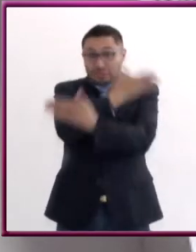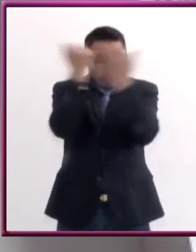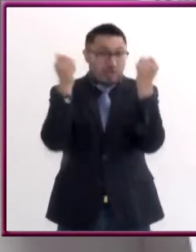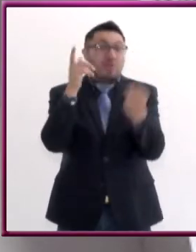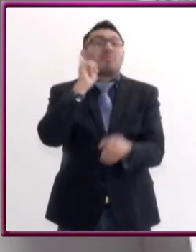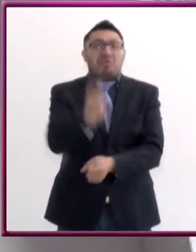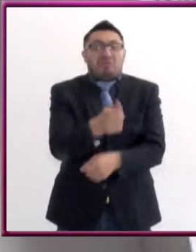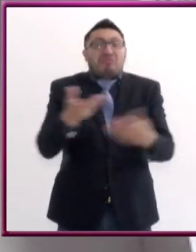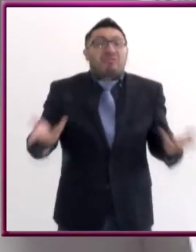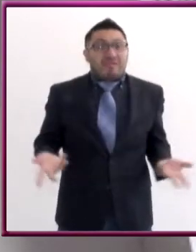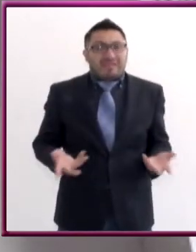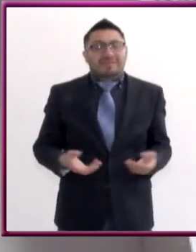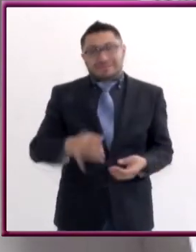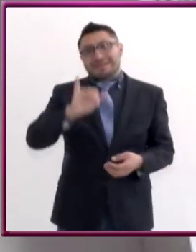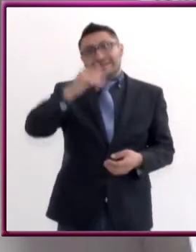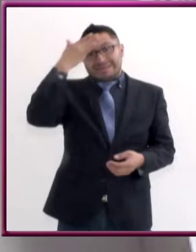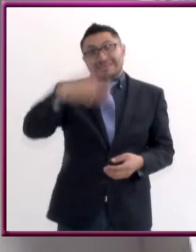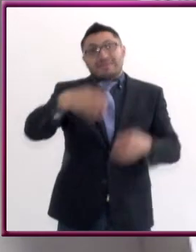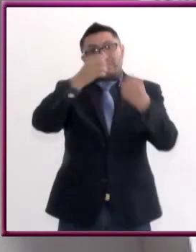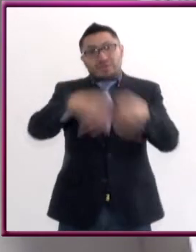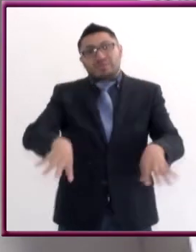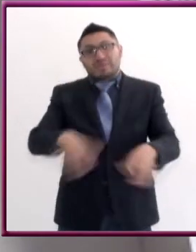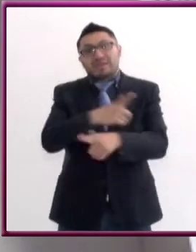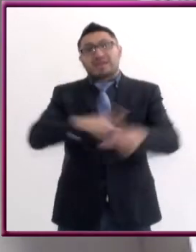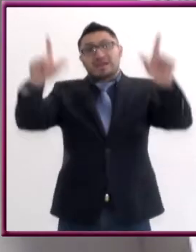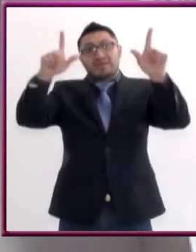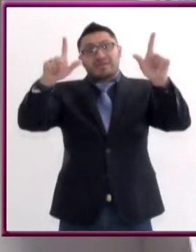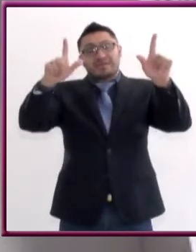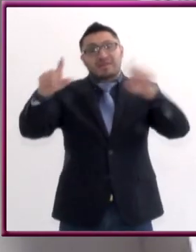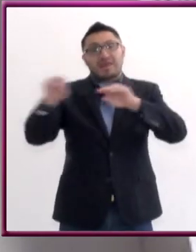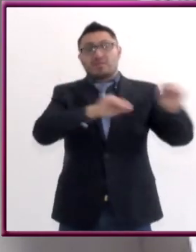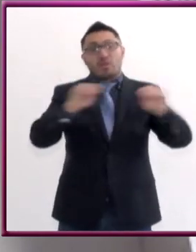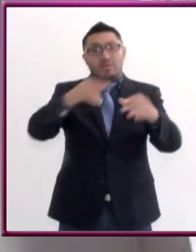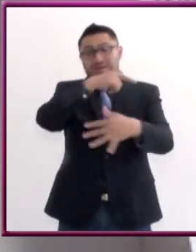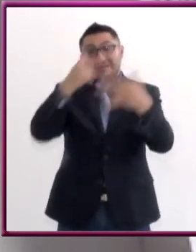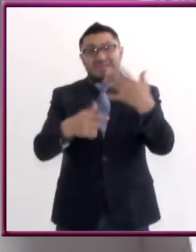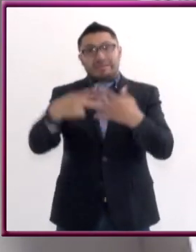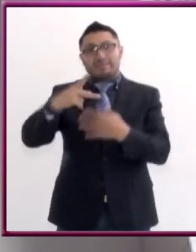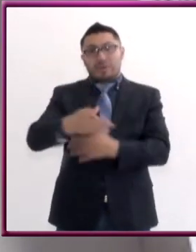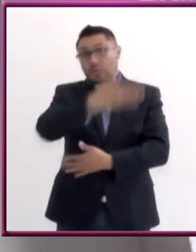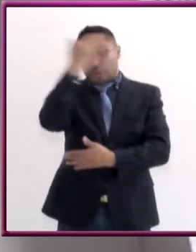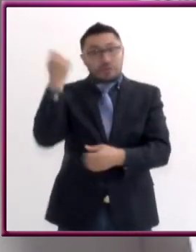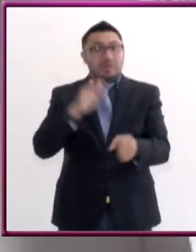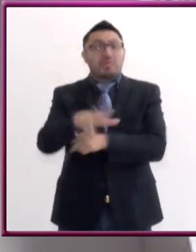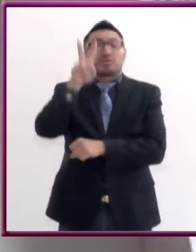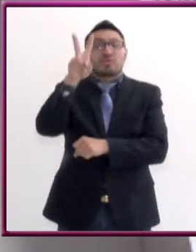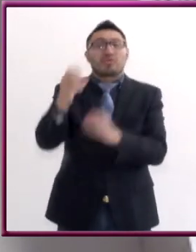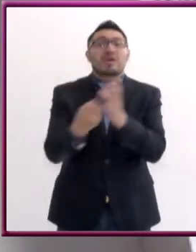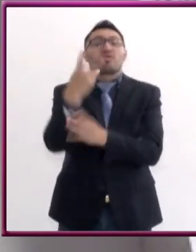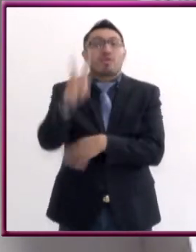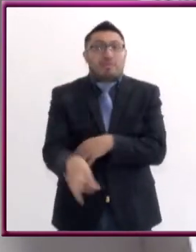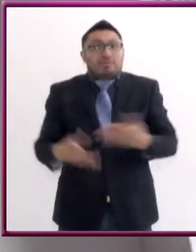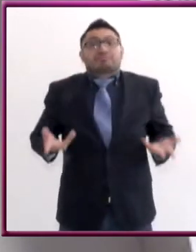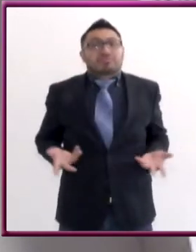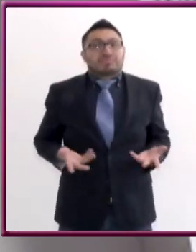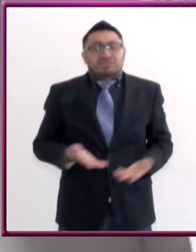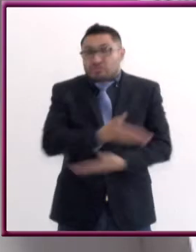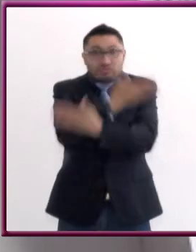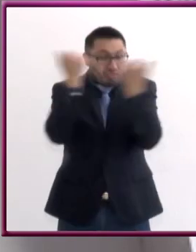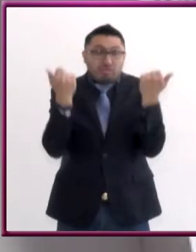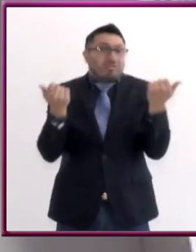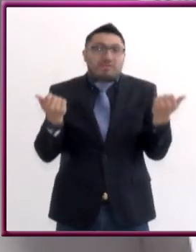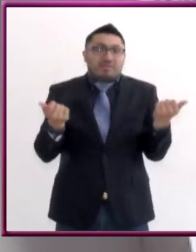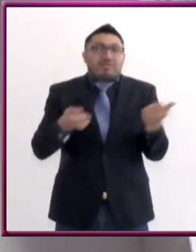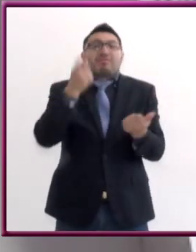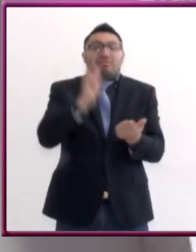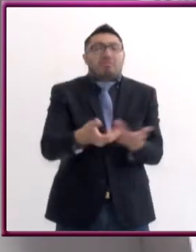es. Lo que sabemos es lo que perdimos, pero todavía no sabemos en qué estamos.